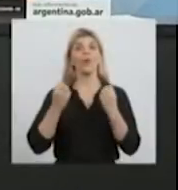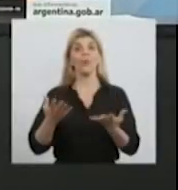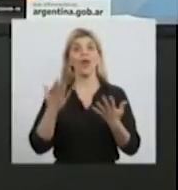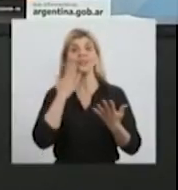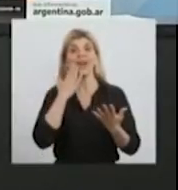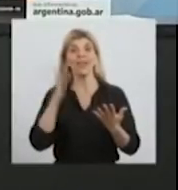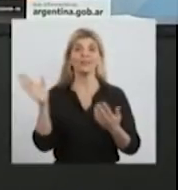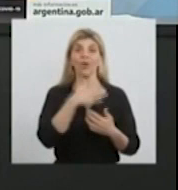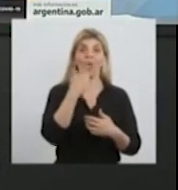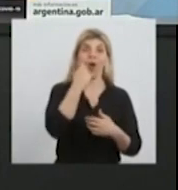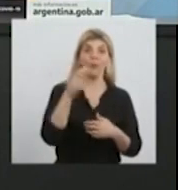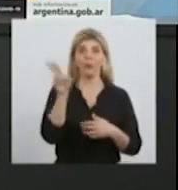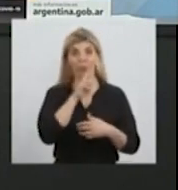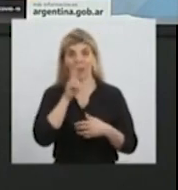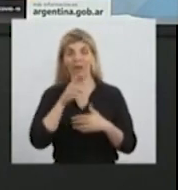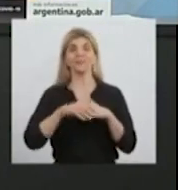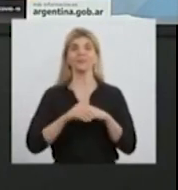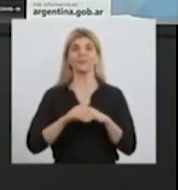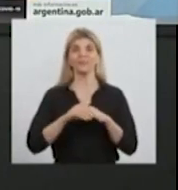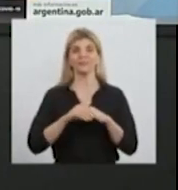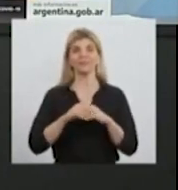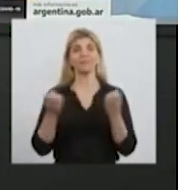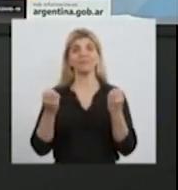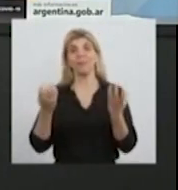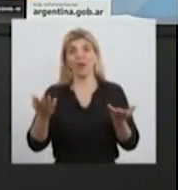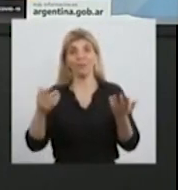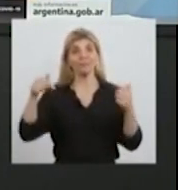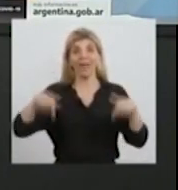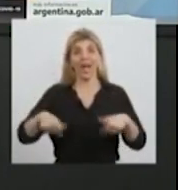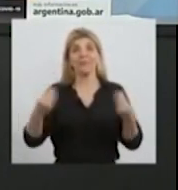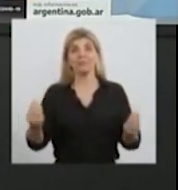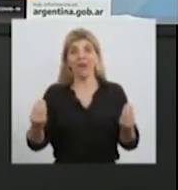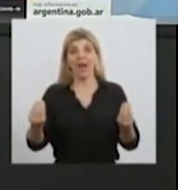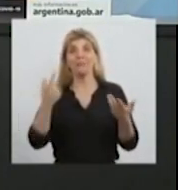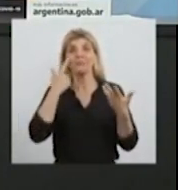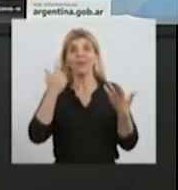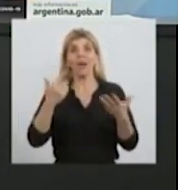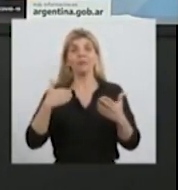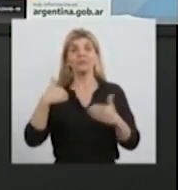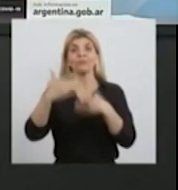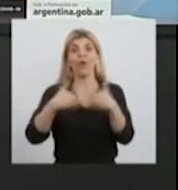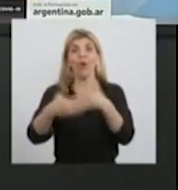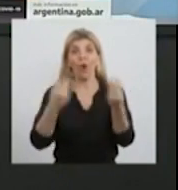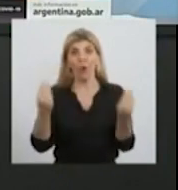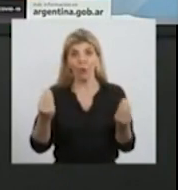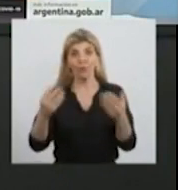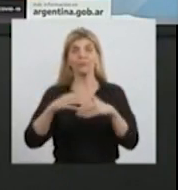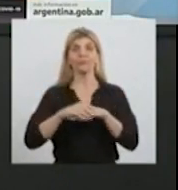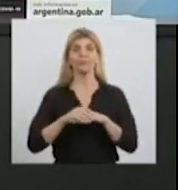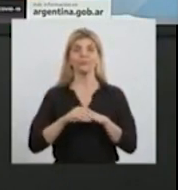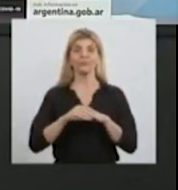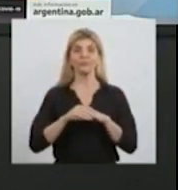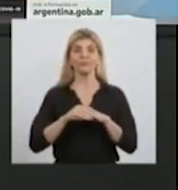que Alberto Fernández le pidió a Joe Biden la cabeza del funcionario con el que el ministro Guzmán